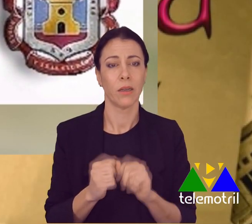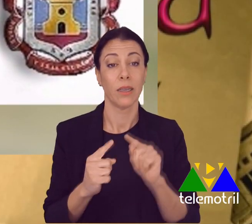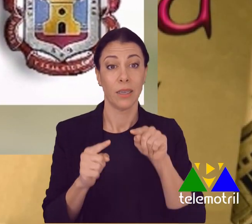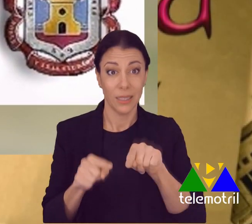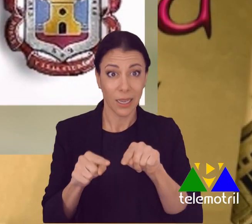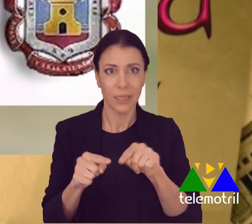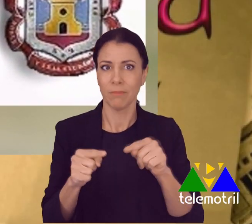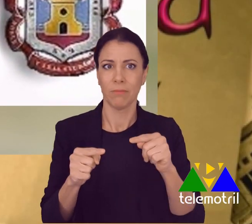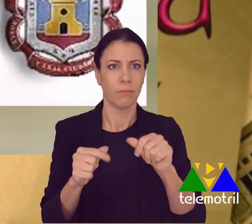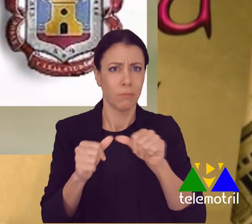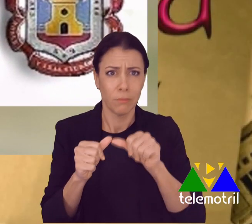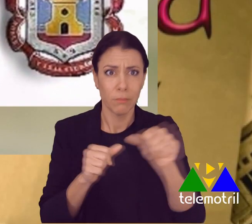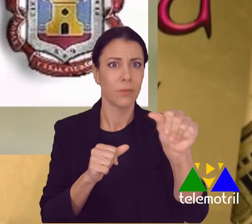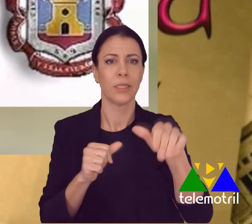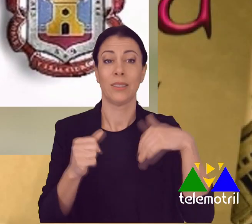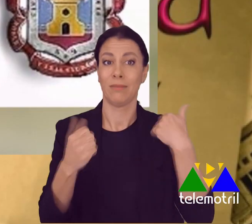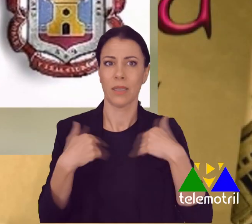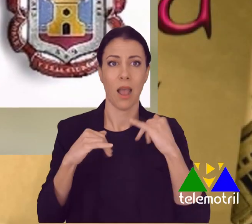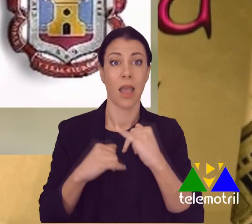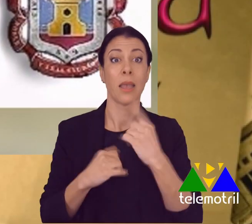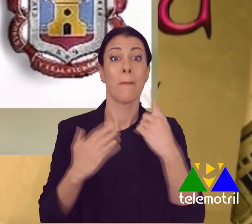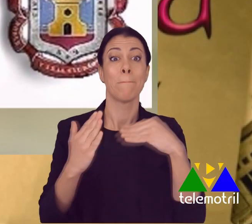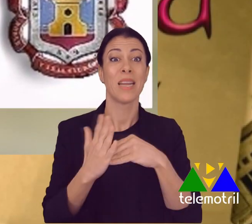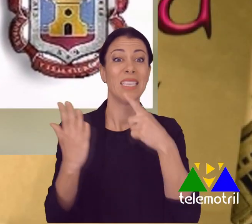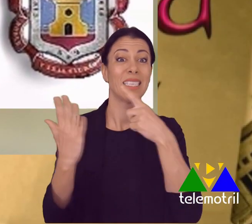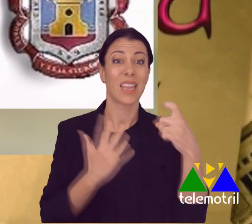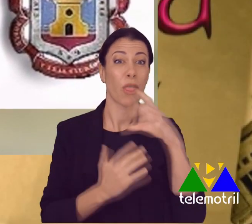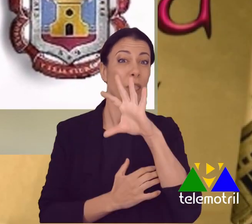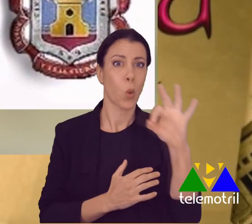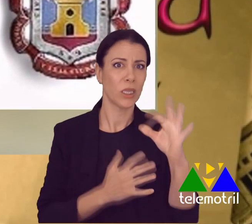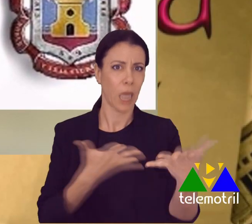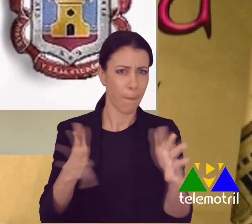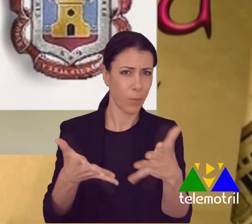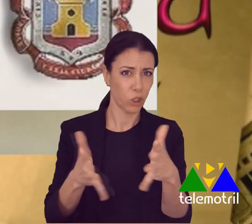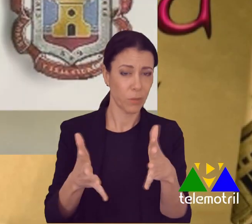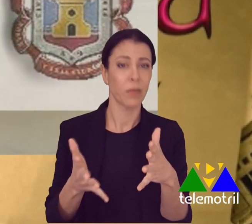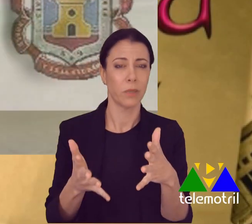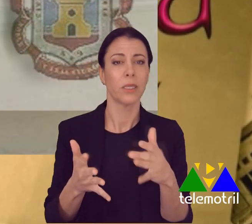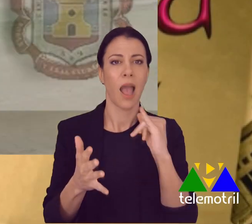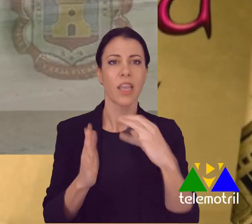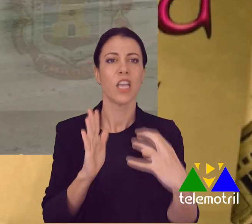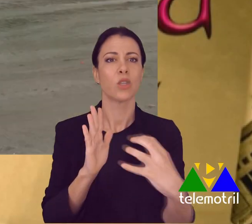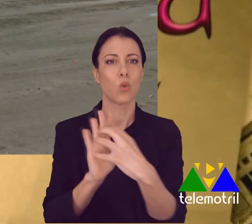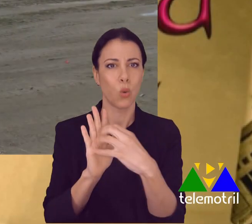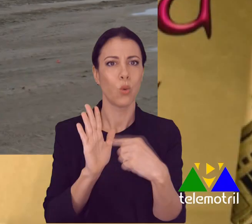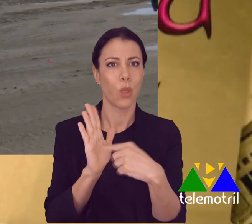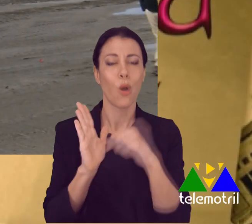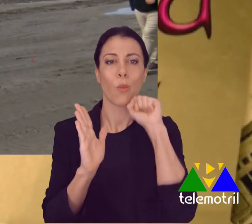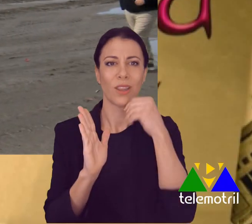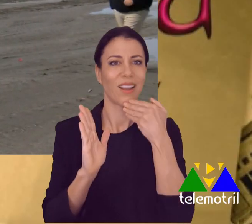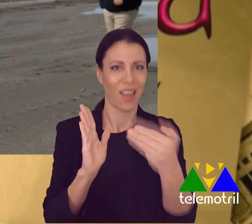desde ahí lo tenemos, es decir, desde 1650 aproximadamente tenemos el escudo de